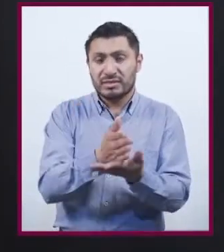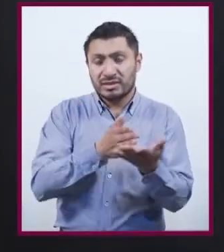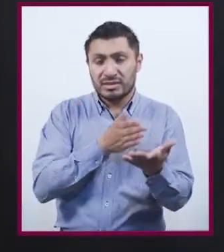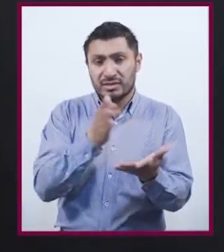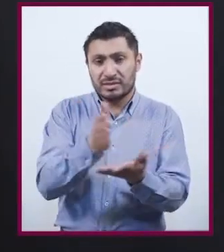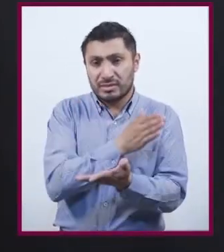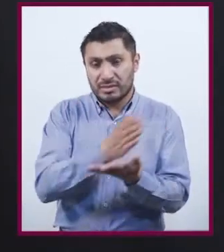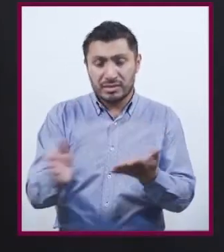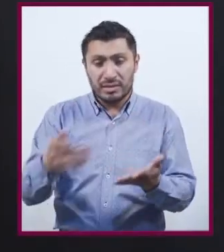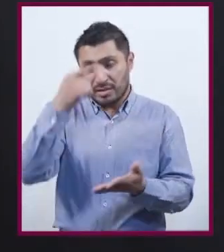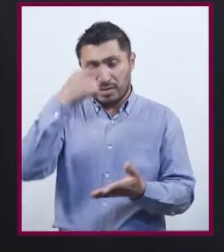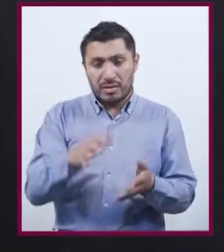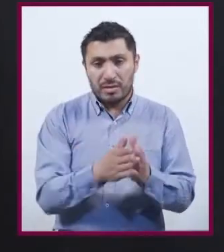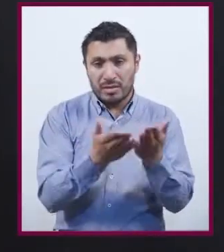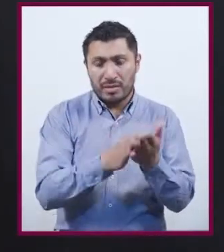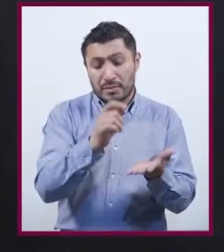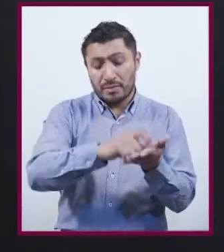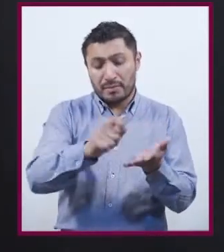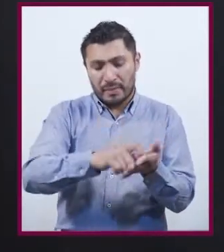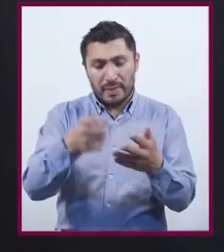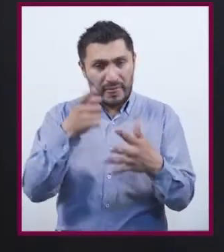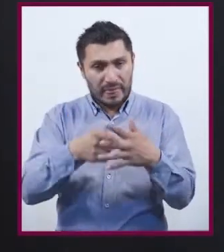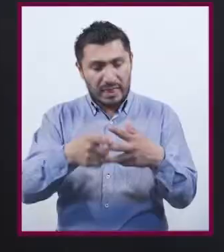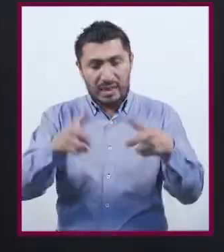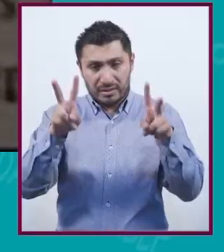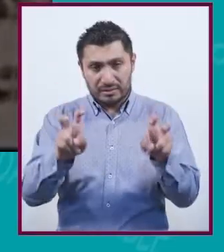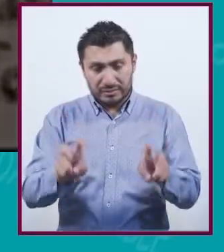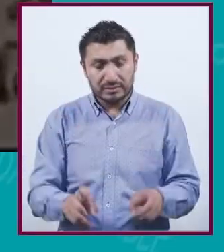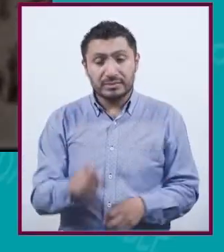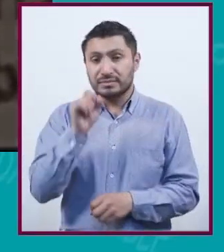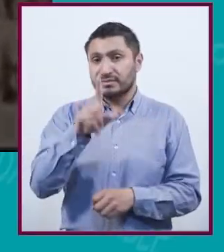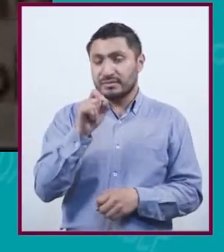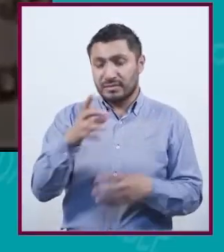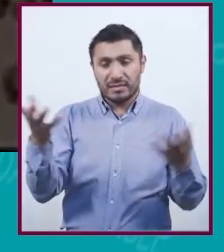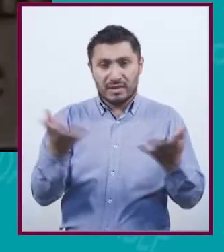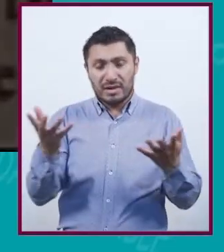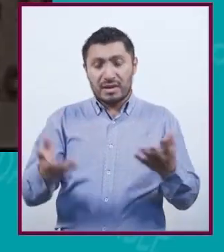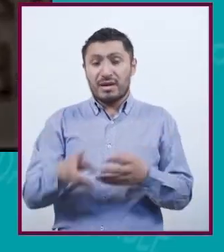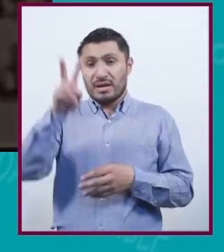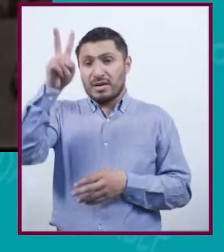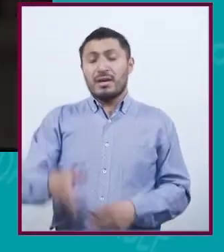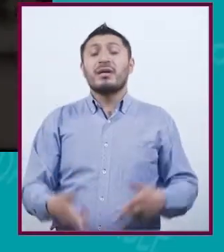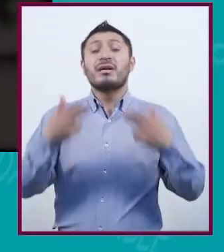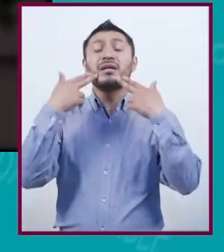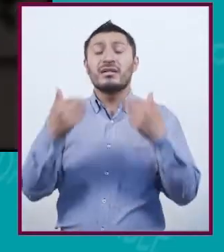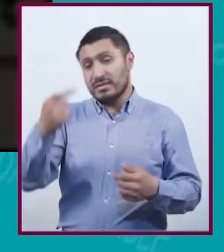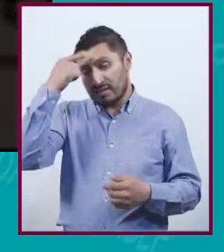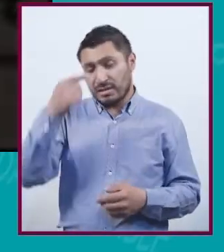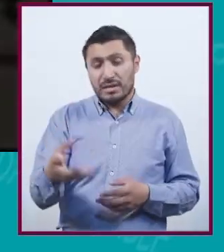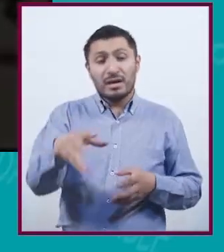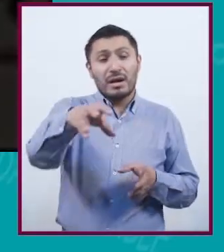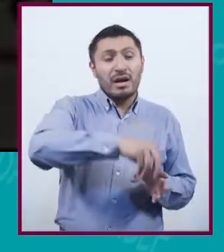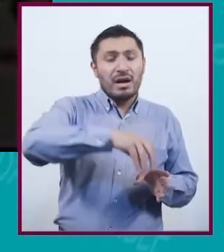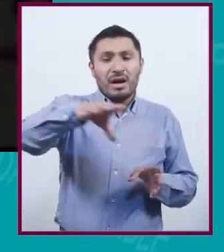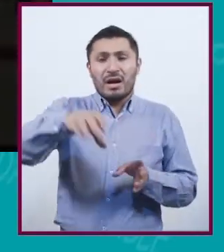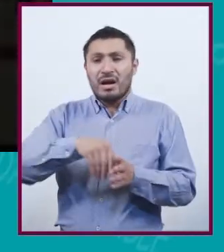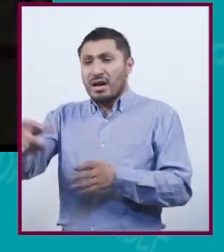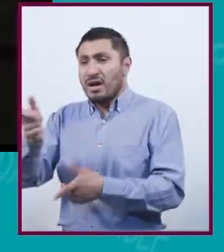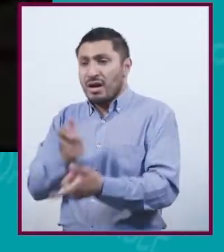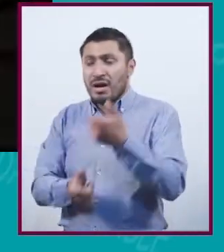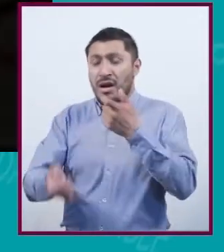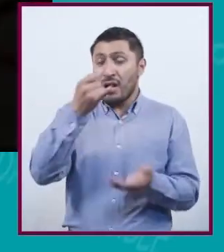del sistema de partida doble para llevar los libros contables. Asimismo, se reorganizó la Real Hacienda para